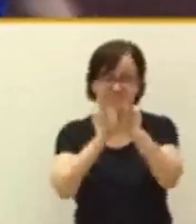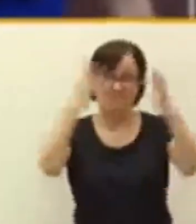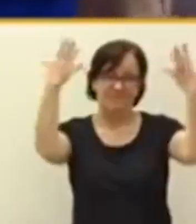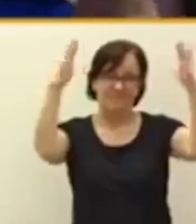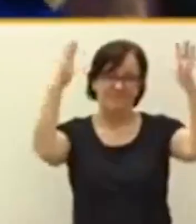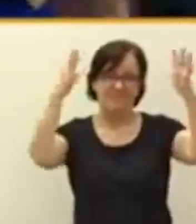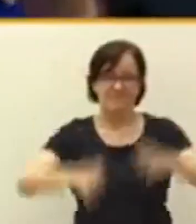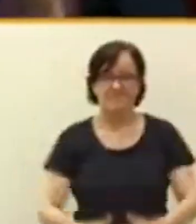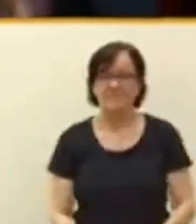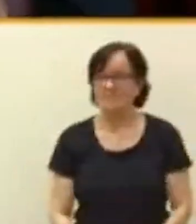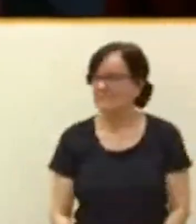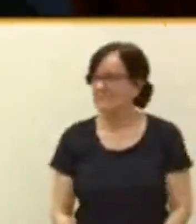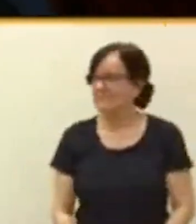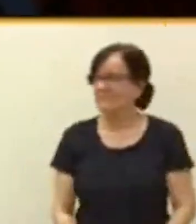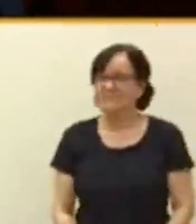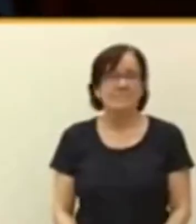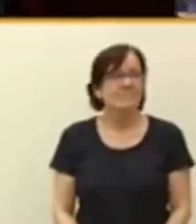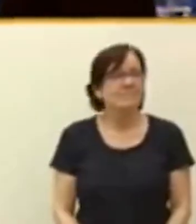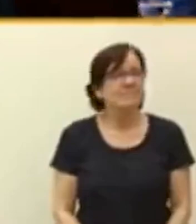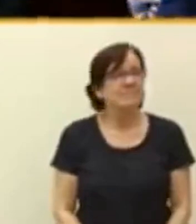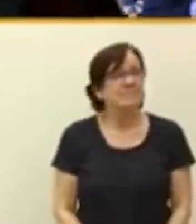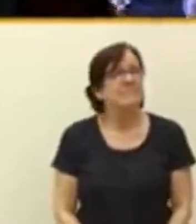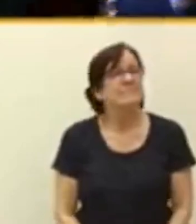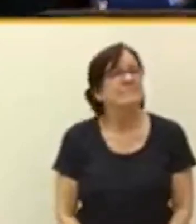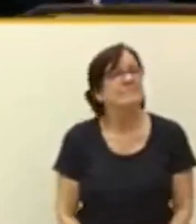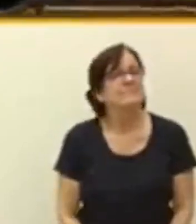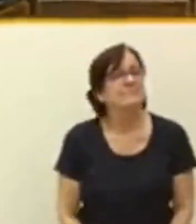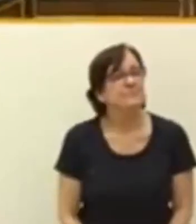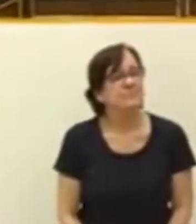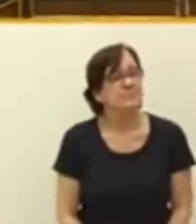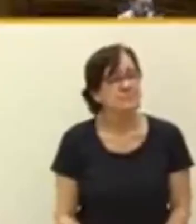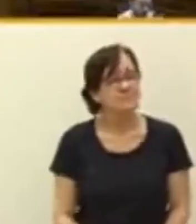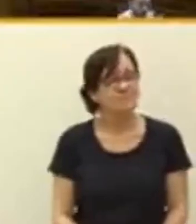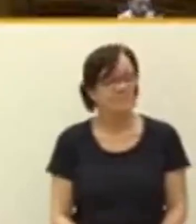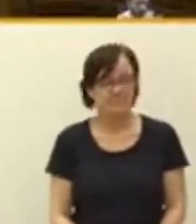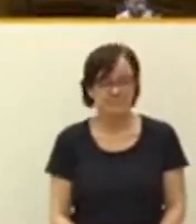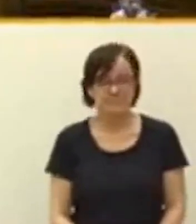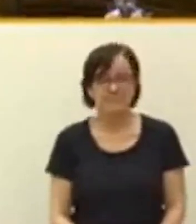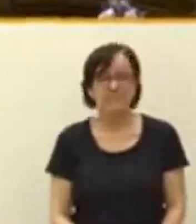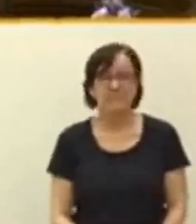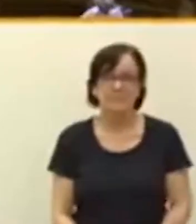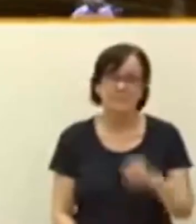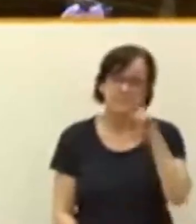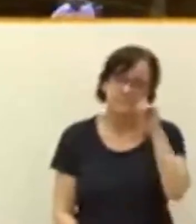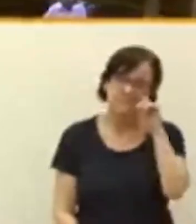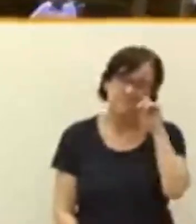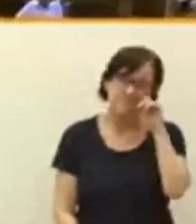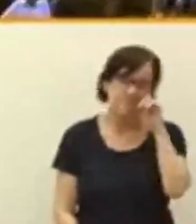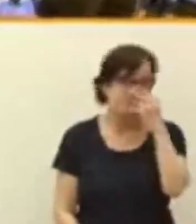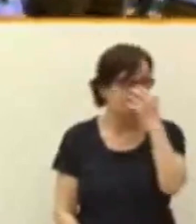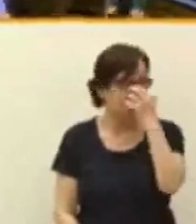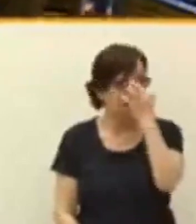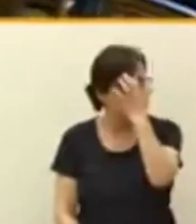El Congreso de los Diputados ha recibido con honores al presidente de Colombia, Gustavo Petro, quien perteneció a una guerrilla